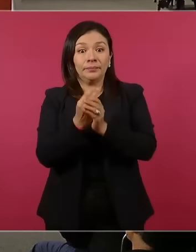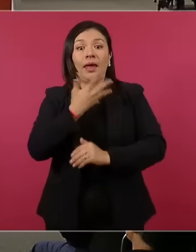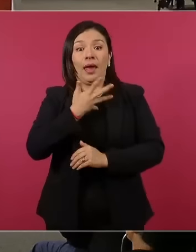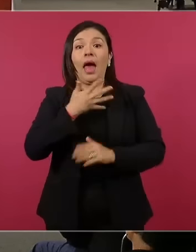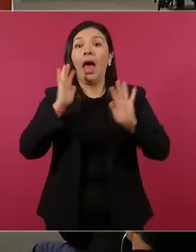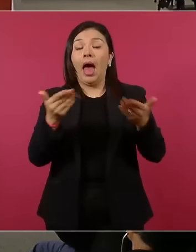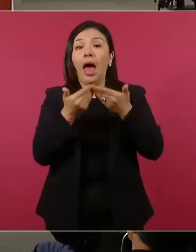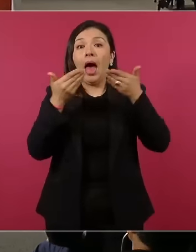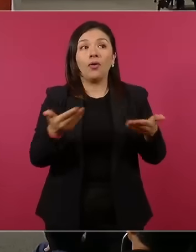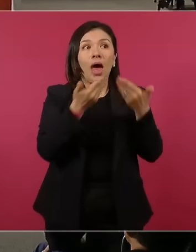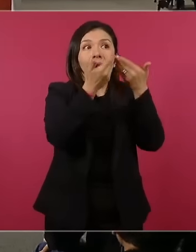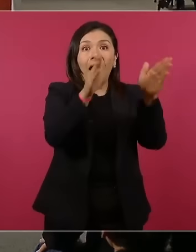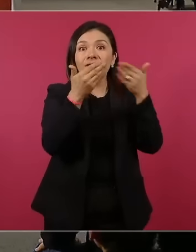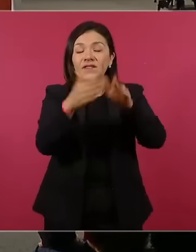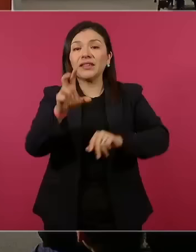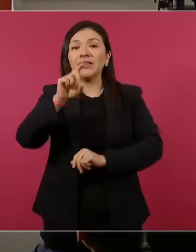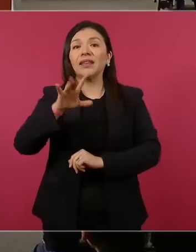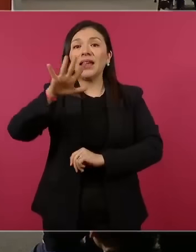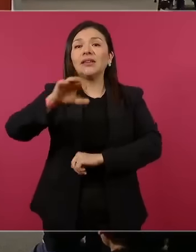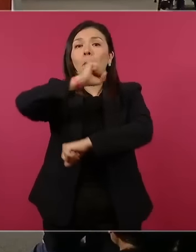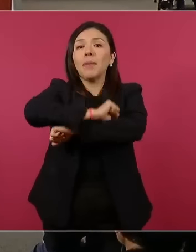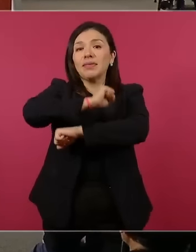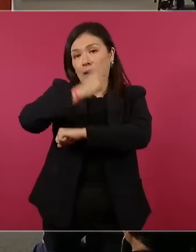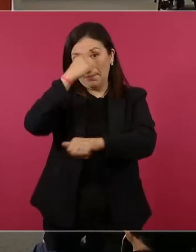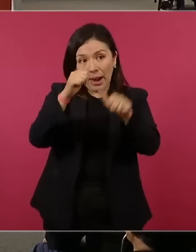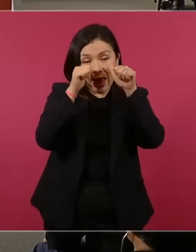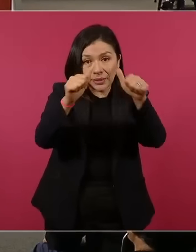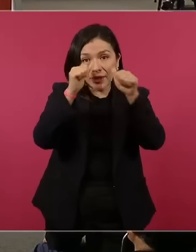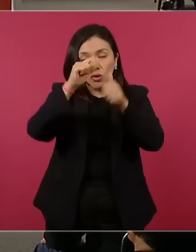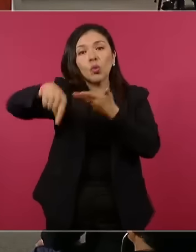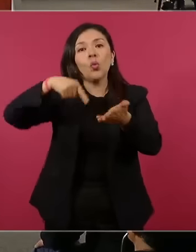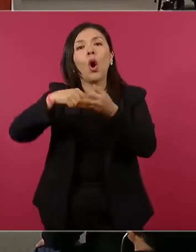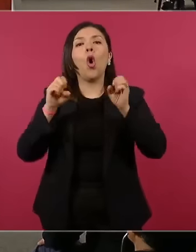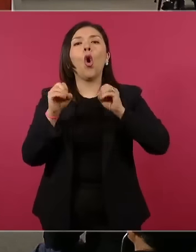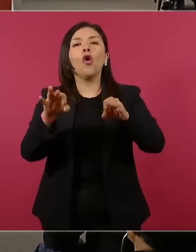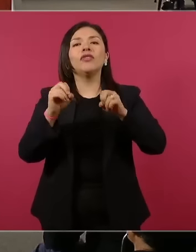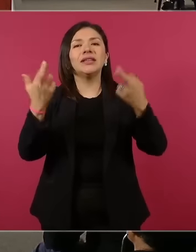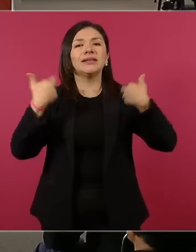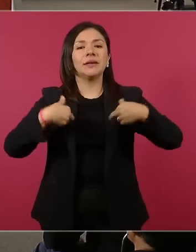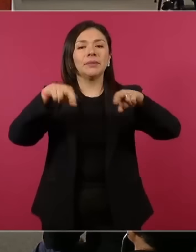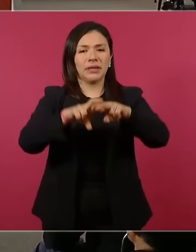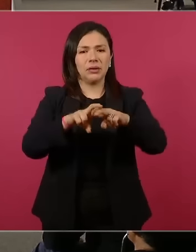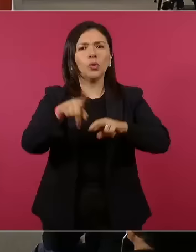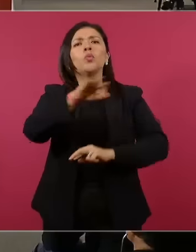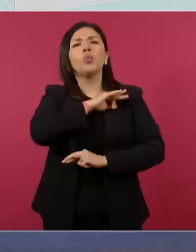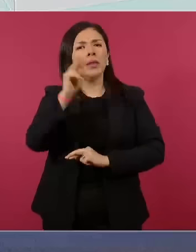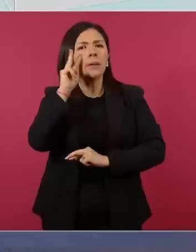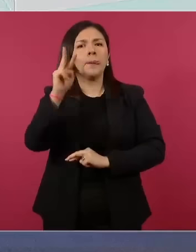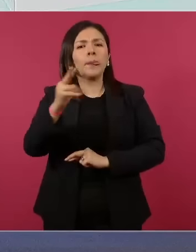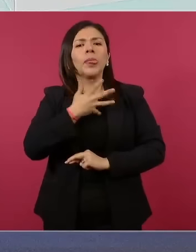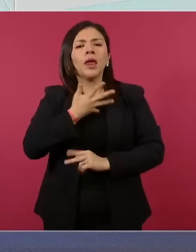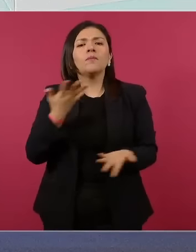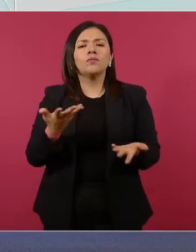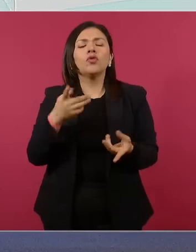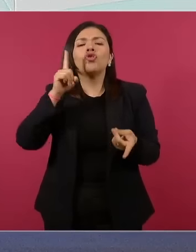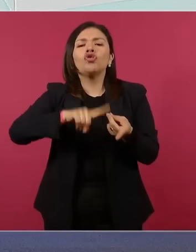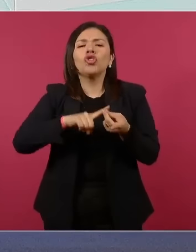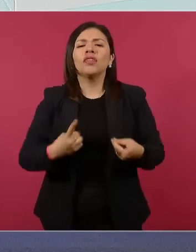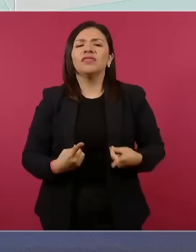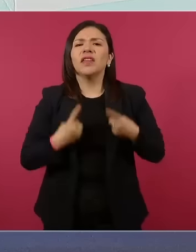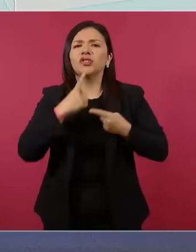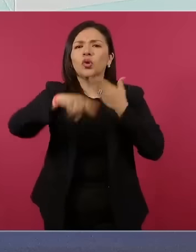abiertas 35 ventanillas de atención en las oficinas de representación. Se pueden consultar exactamente las